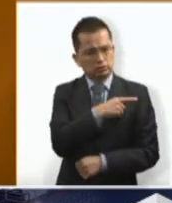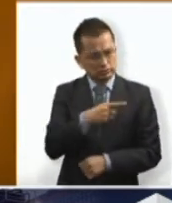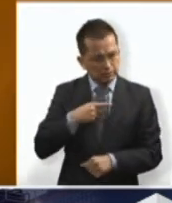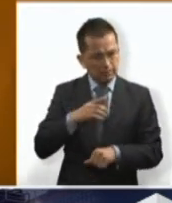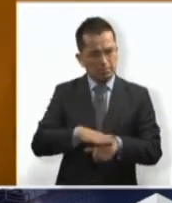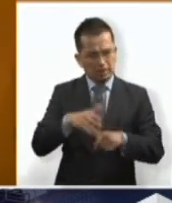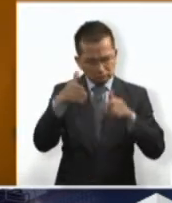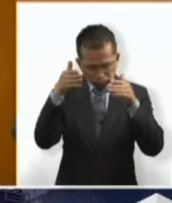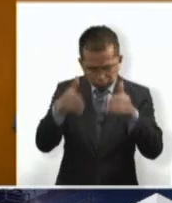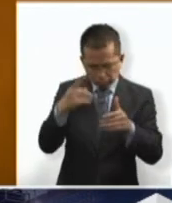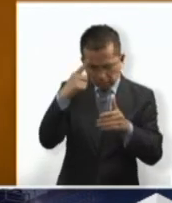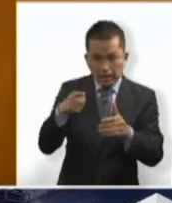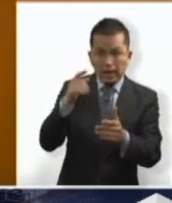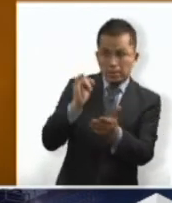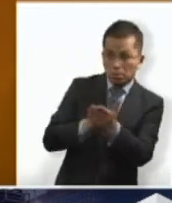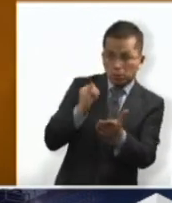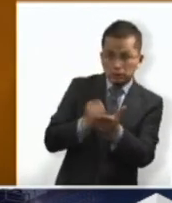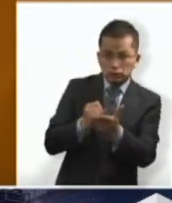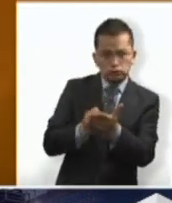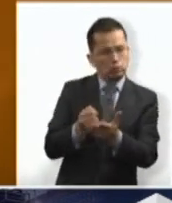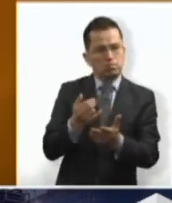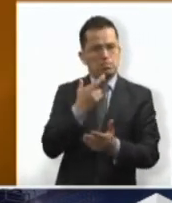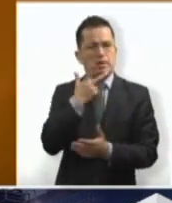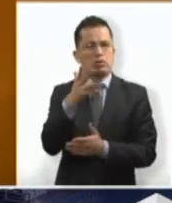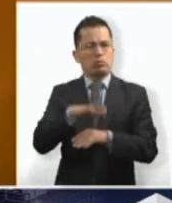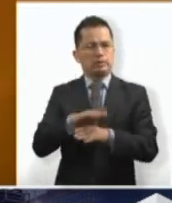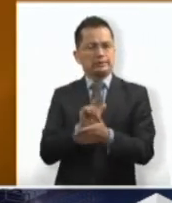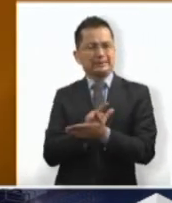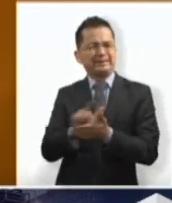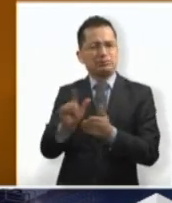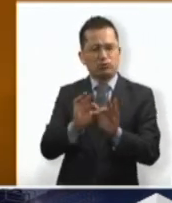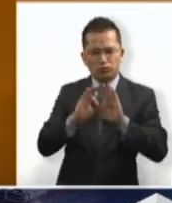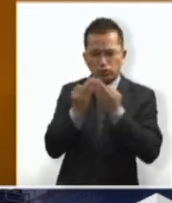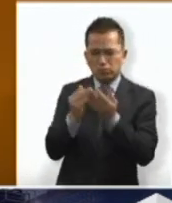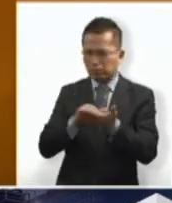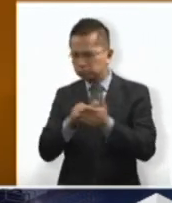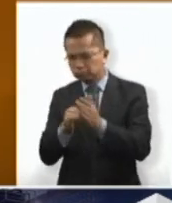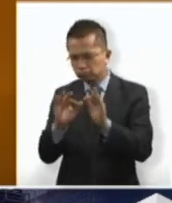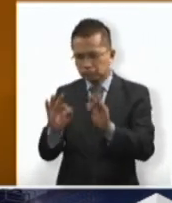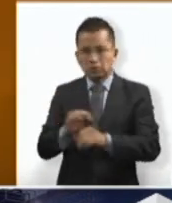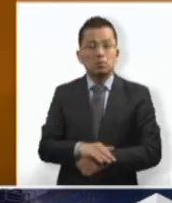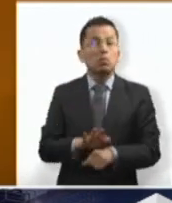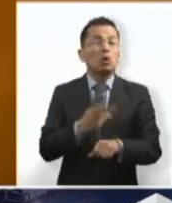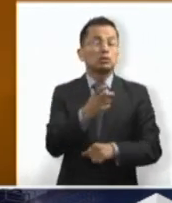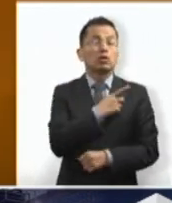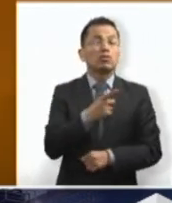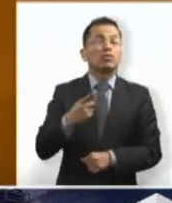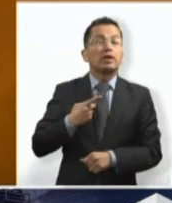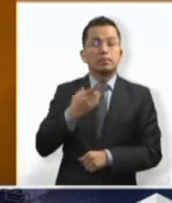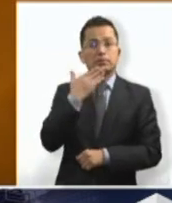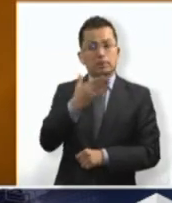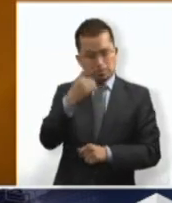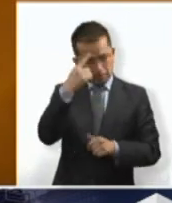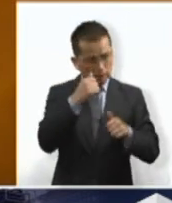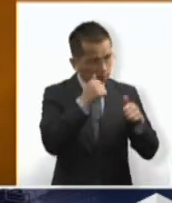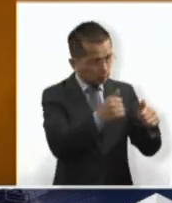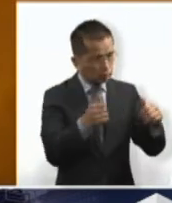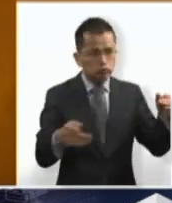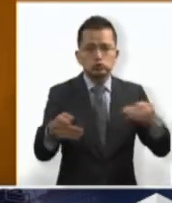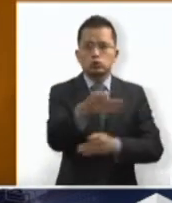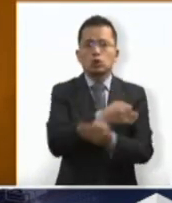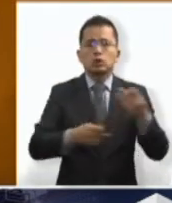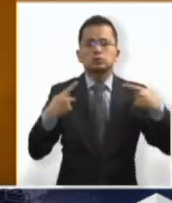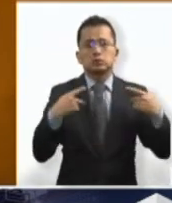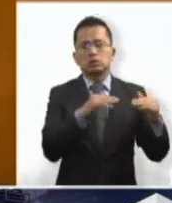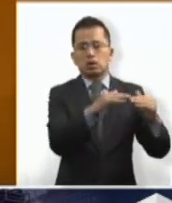materia impositiva, por lo que se vuelve imprescindible generar una cultura de la legalidad y ponderar la importancia del pago